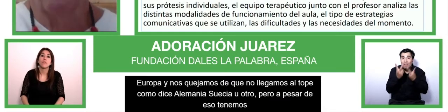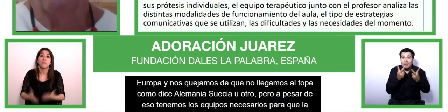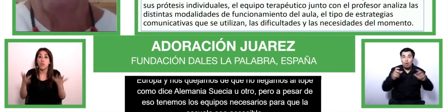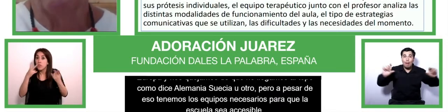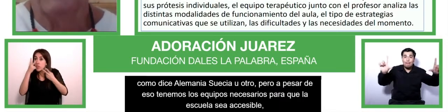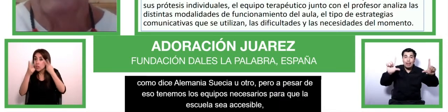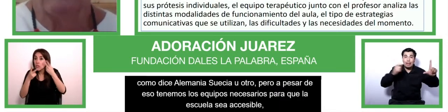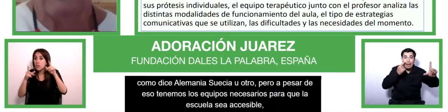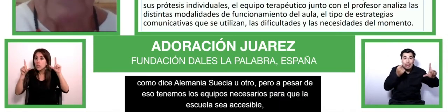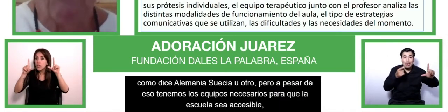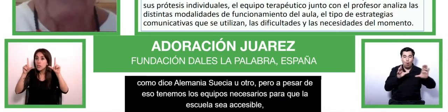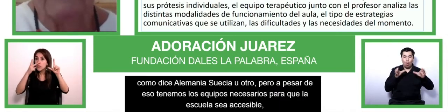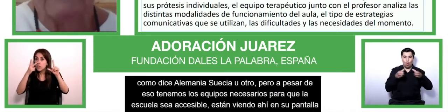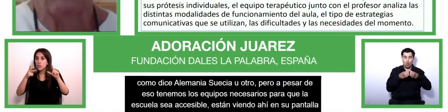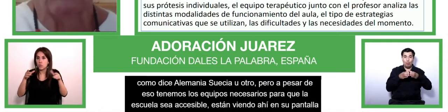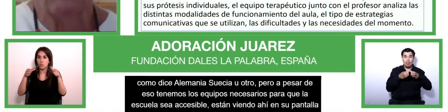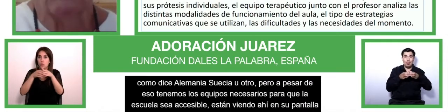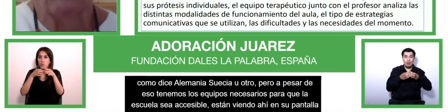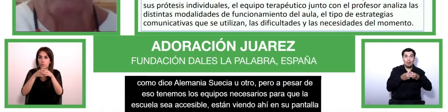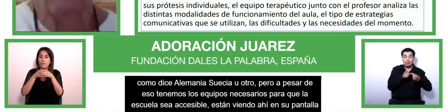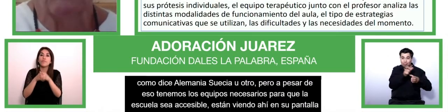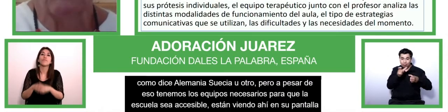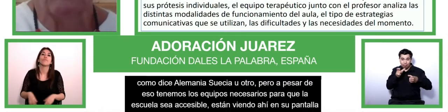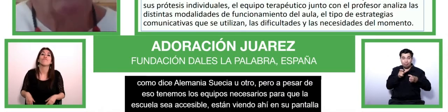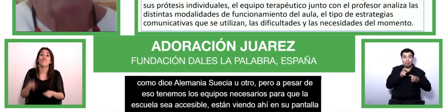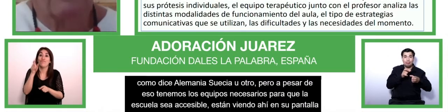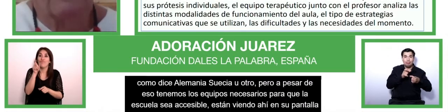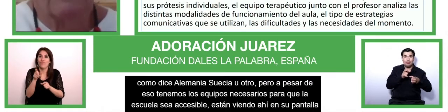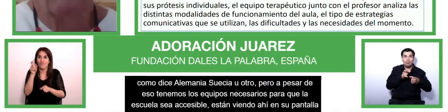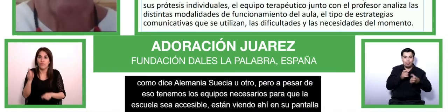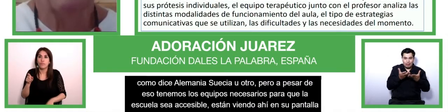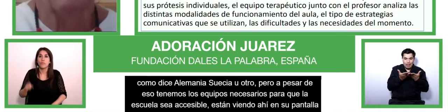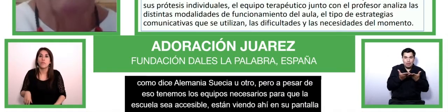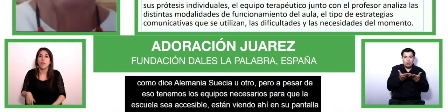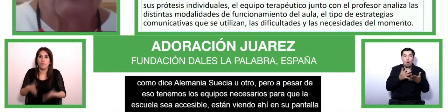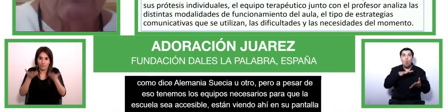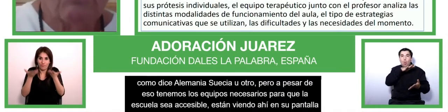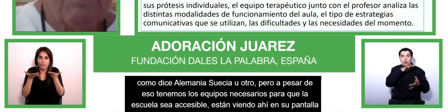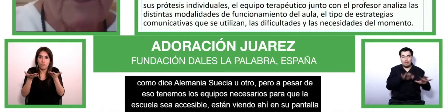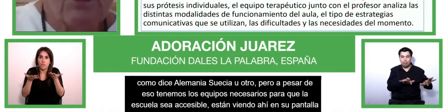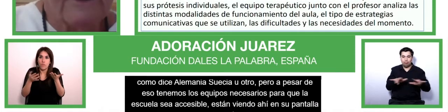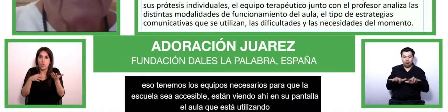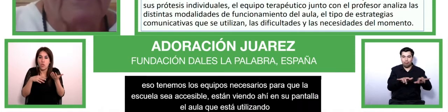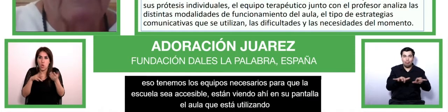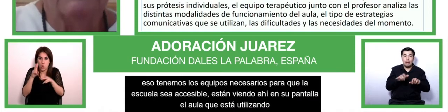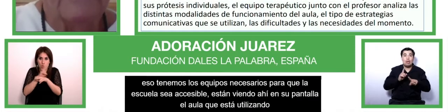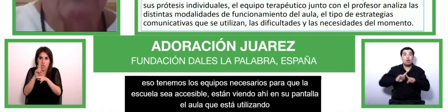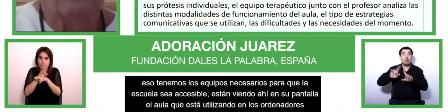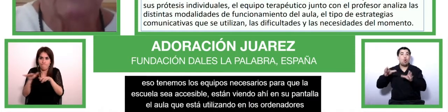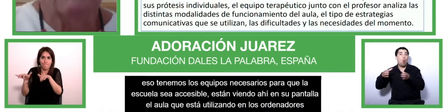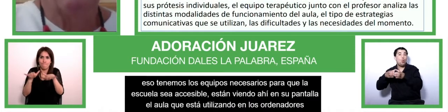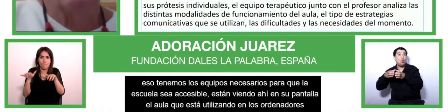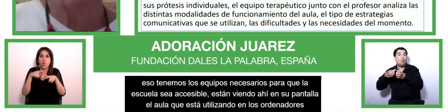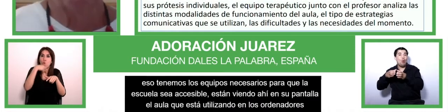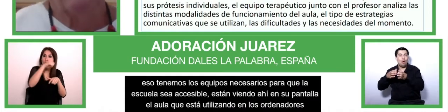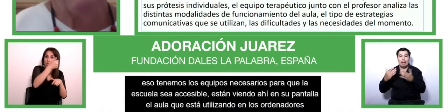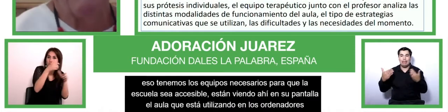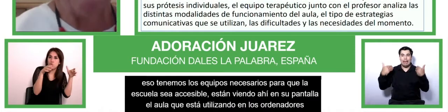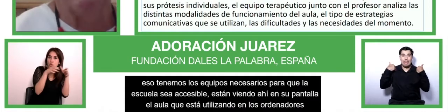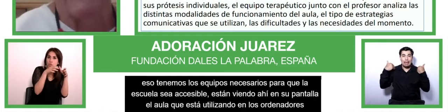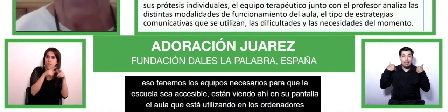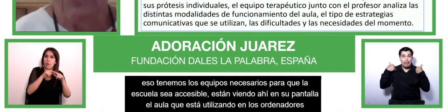pues un grupito del aula que está utilizando los ordenadores y otro grupito que está entrenándose en